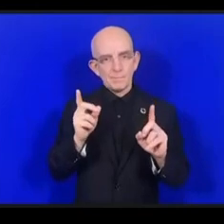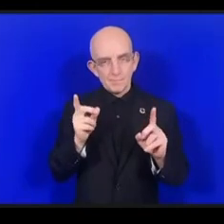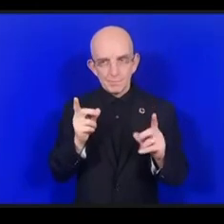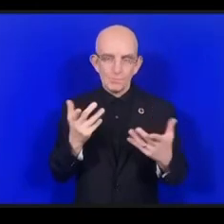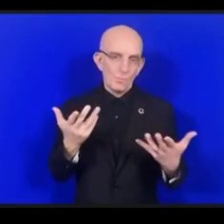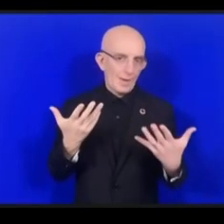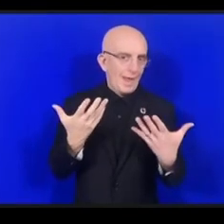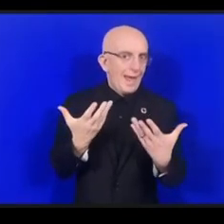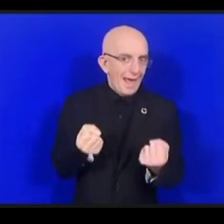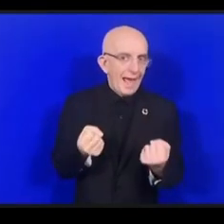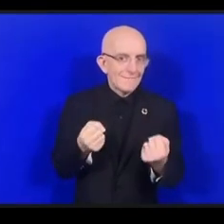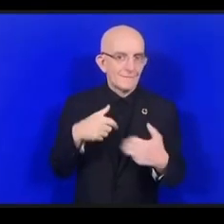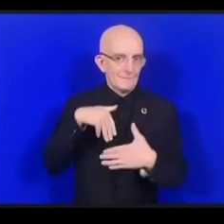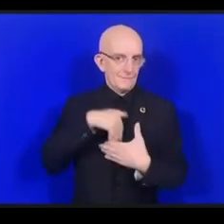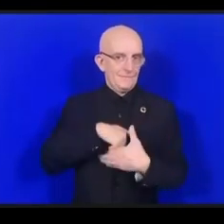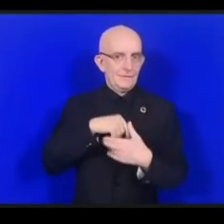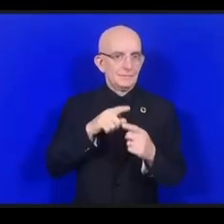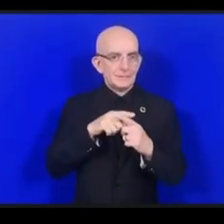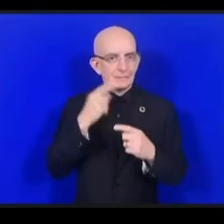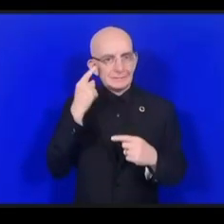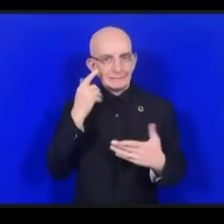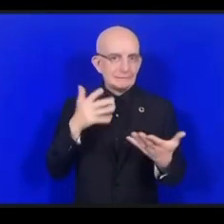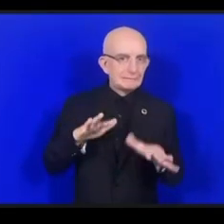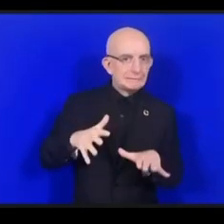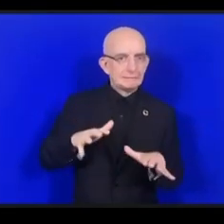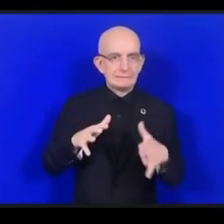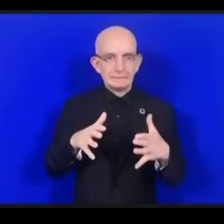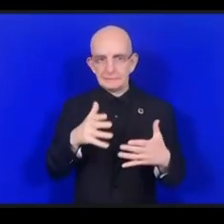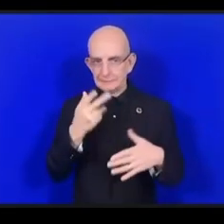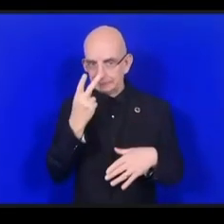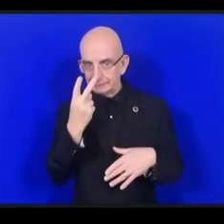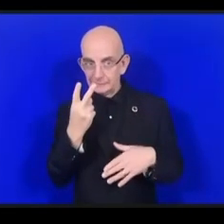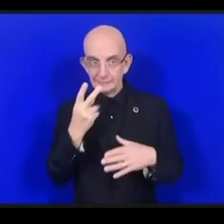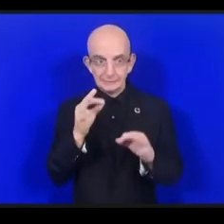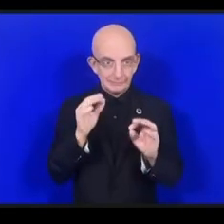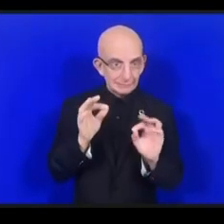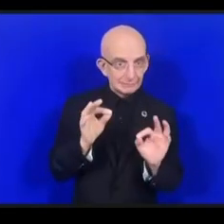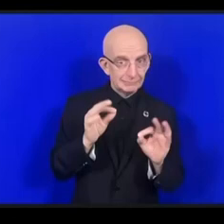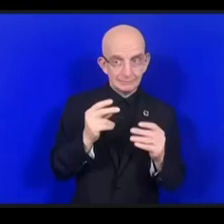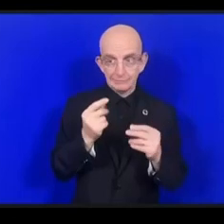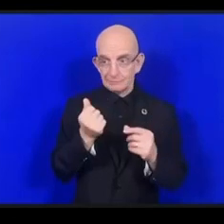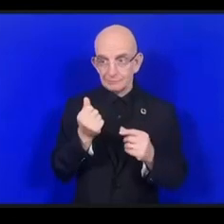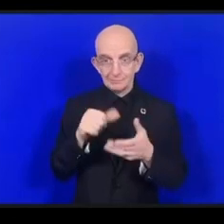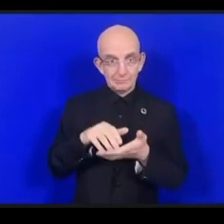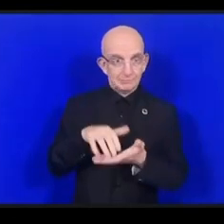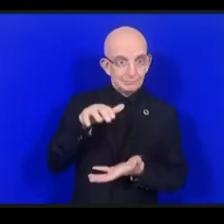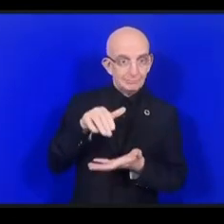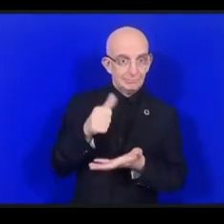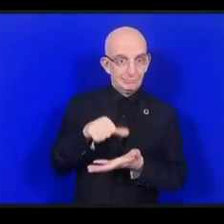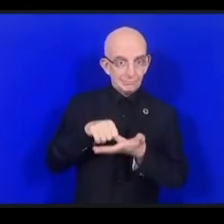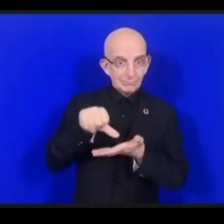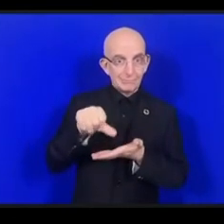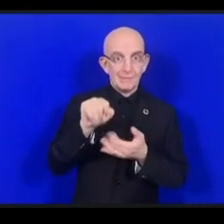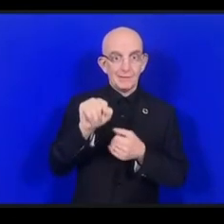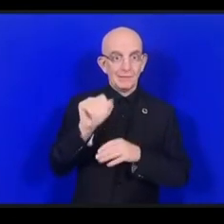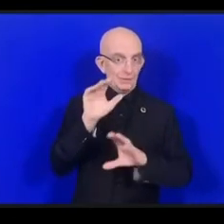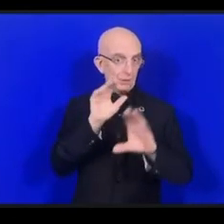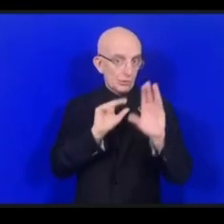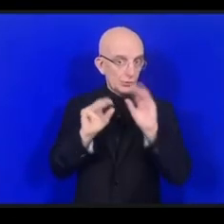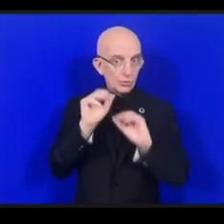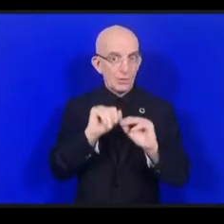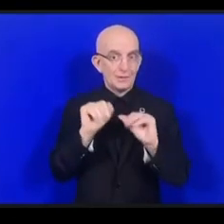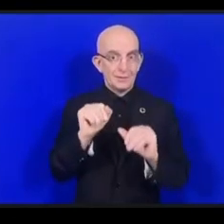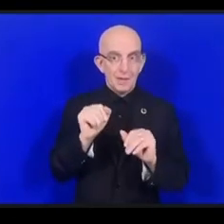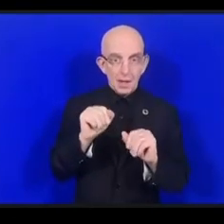participemos en encontrar esta estabilidad que permita hacer